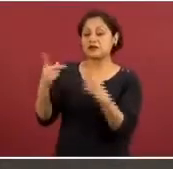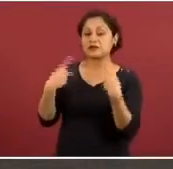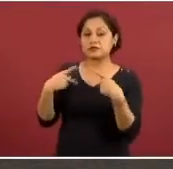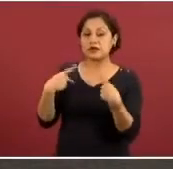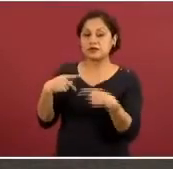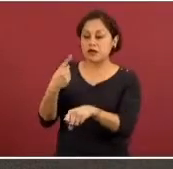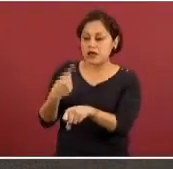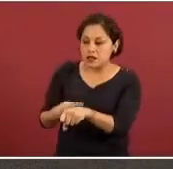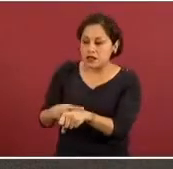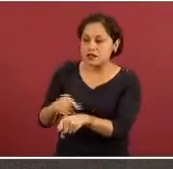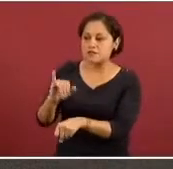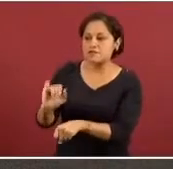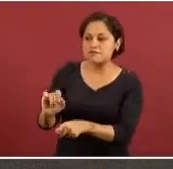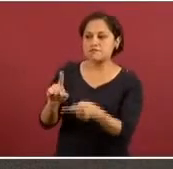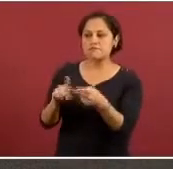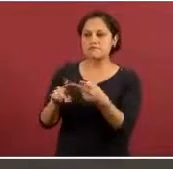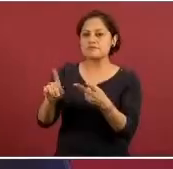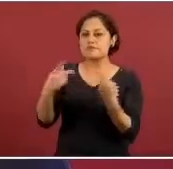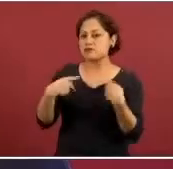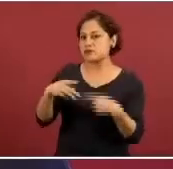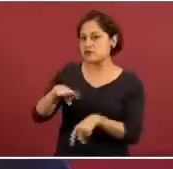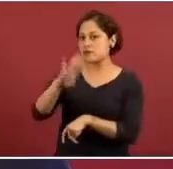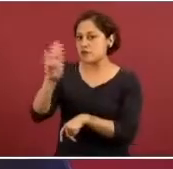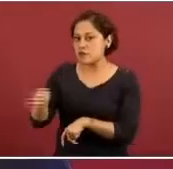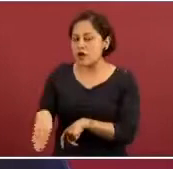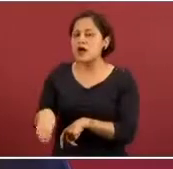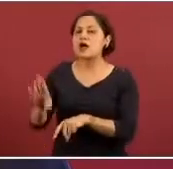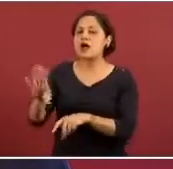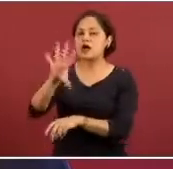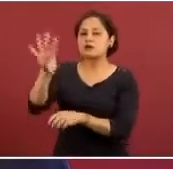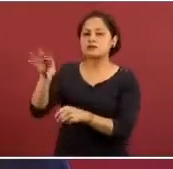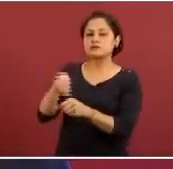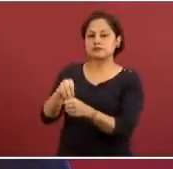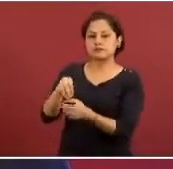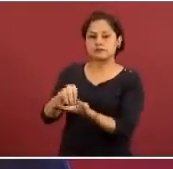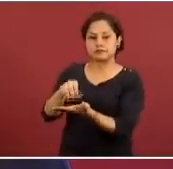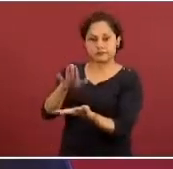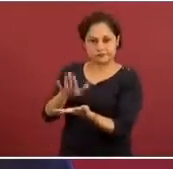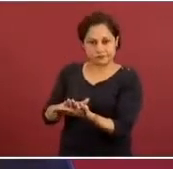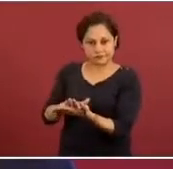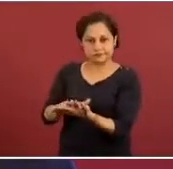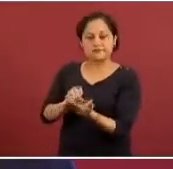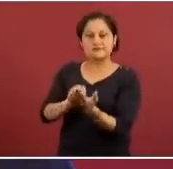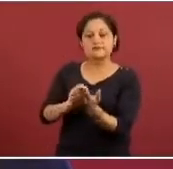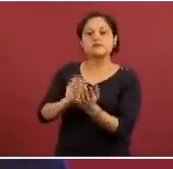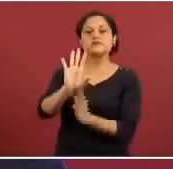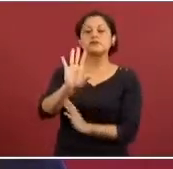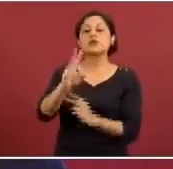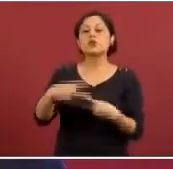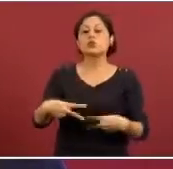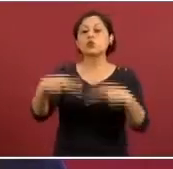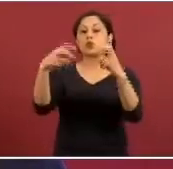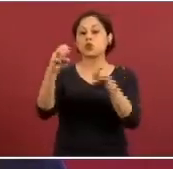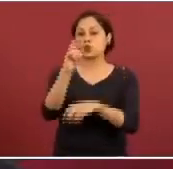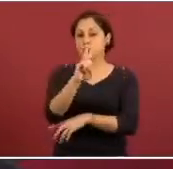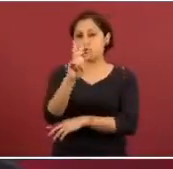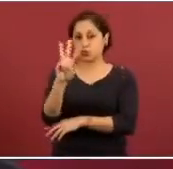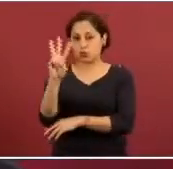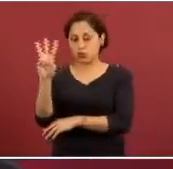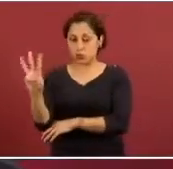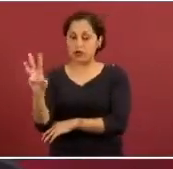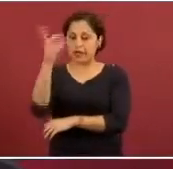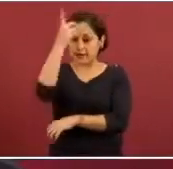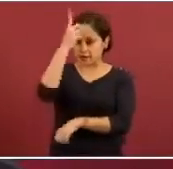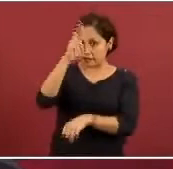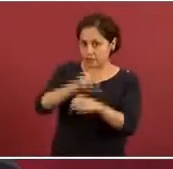confirmados, todas las defunciones, están publicadas precisamente en el marco de nuestra página de la Dirección General de